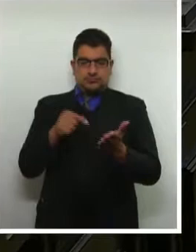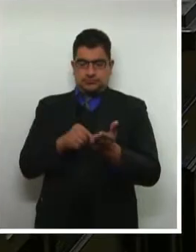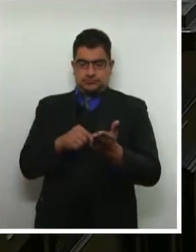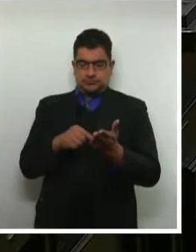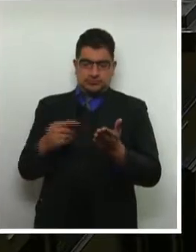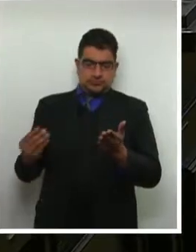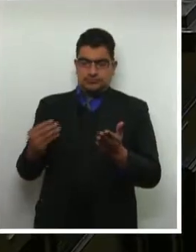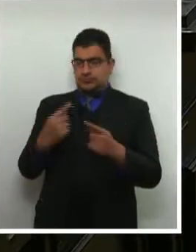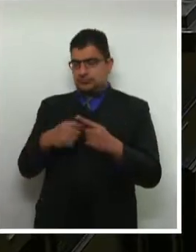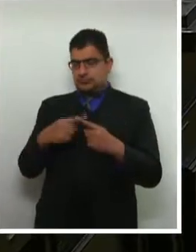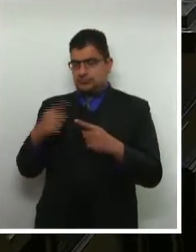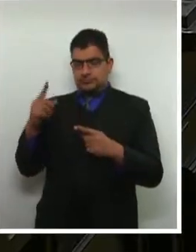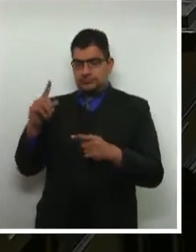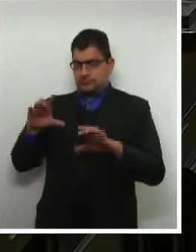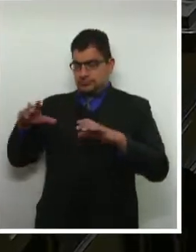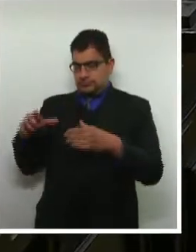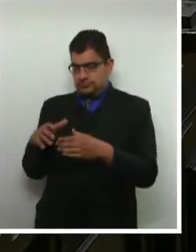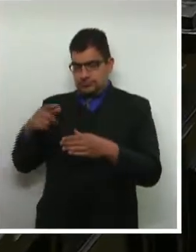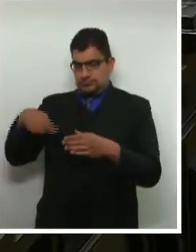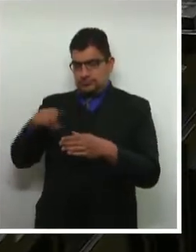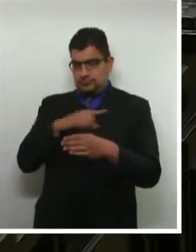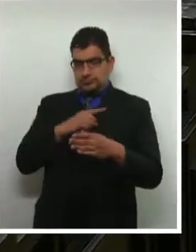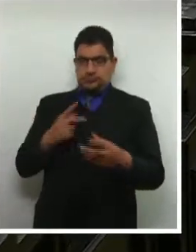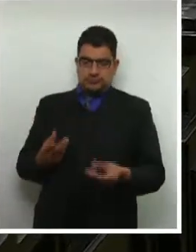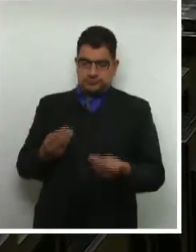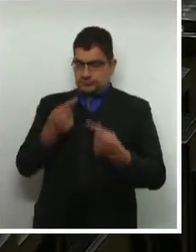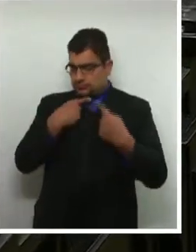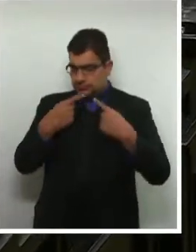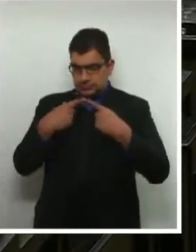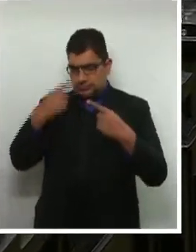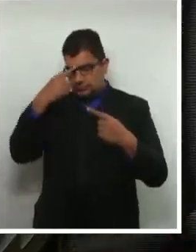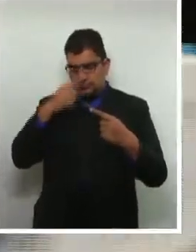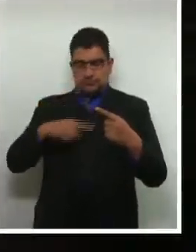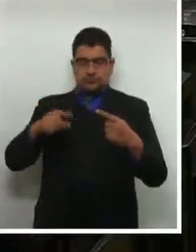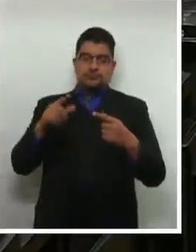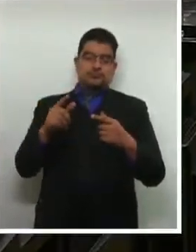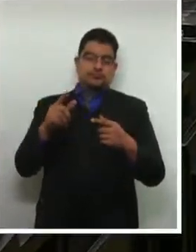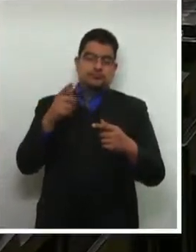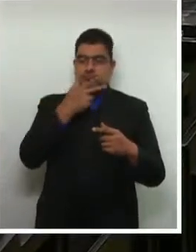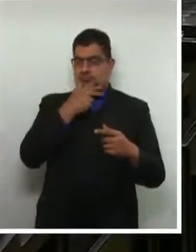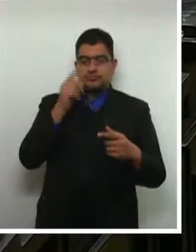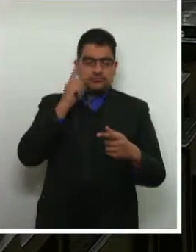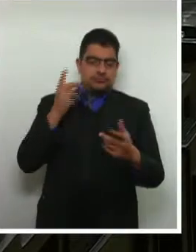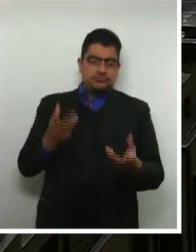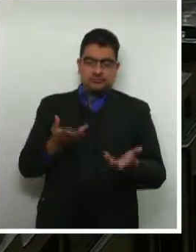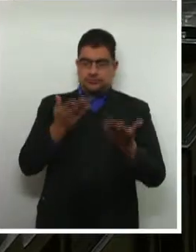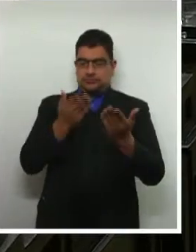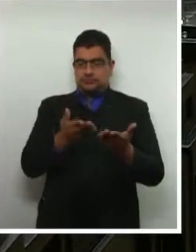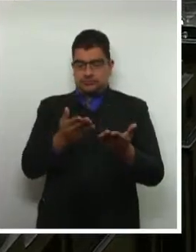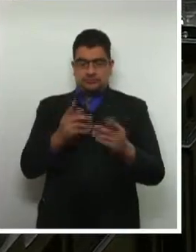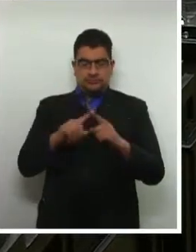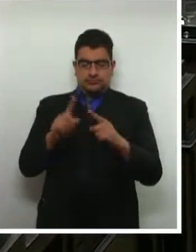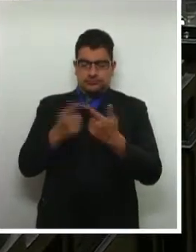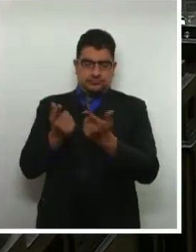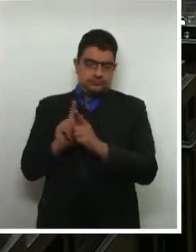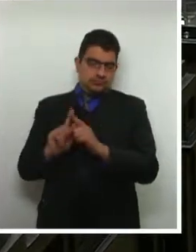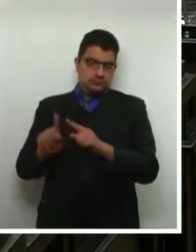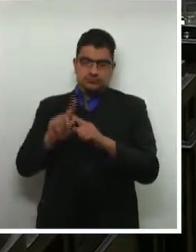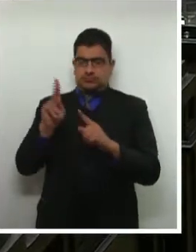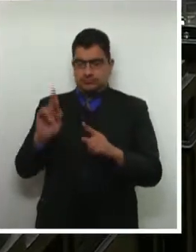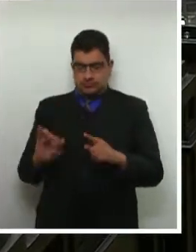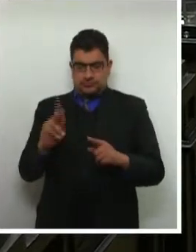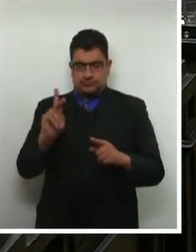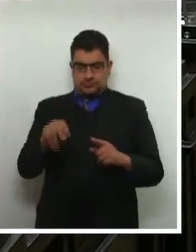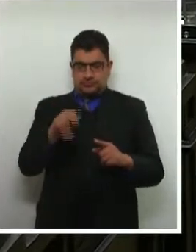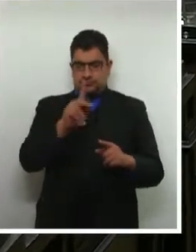presentada por parte de la comisión y que fue consensada por parte de legisladoras y legisladores de los diferentes grupos parlamentarios.